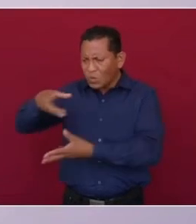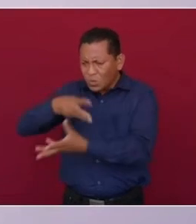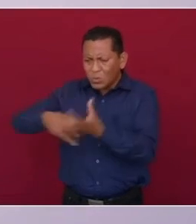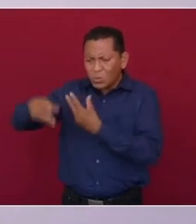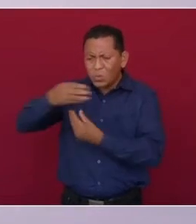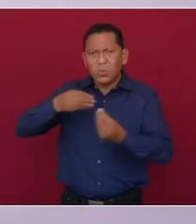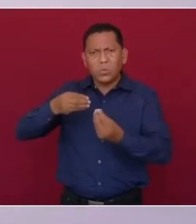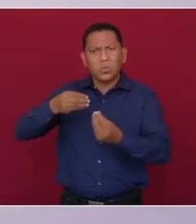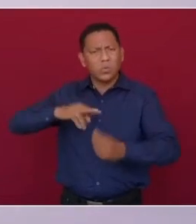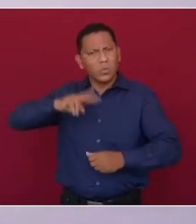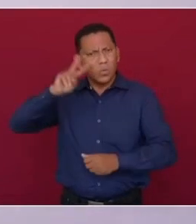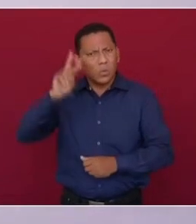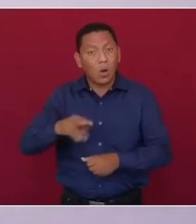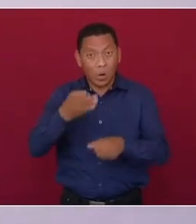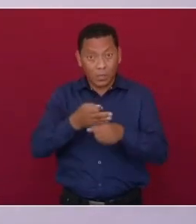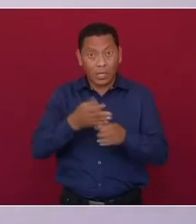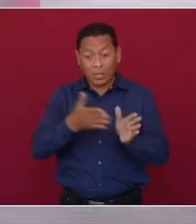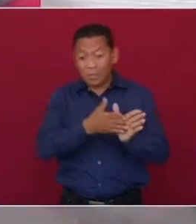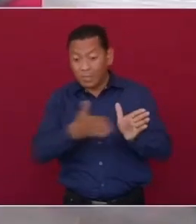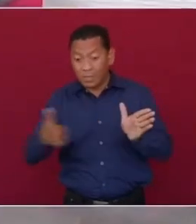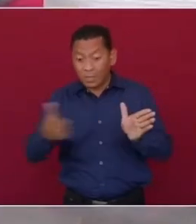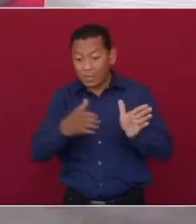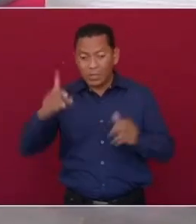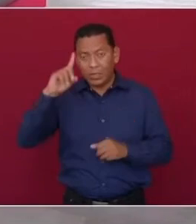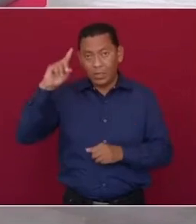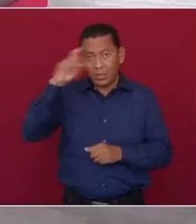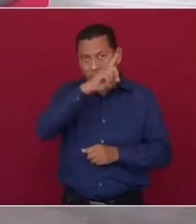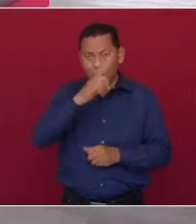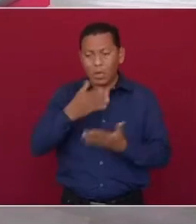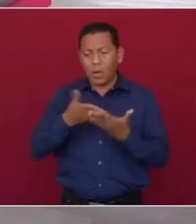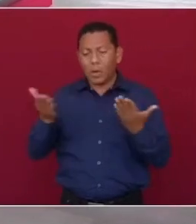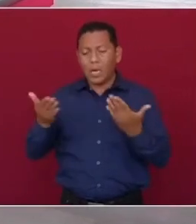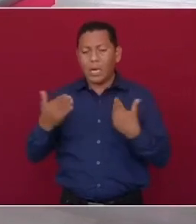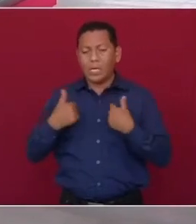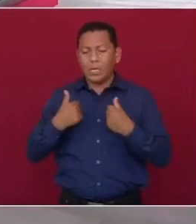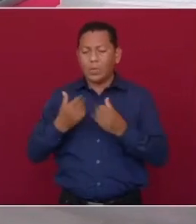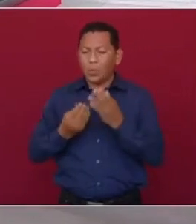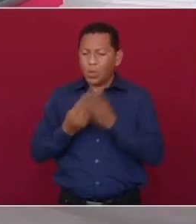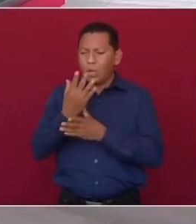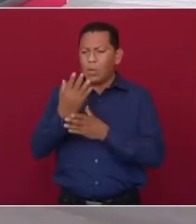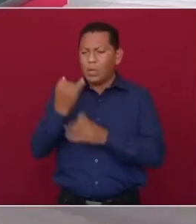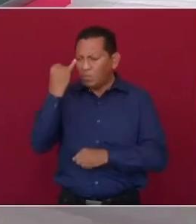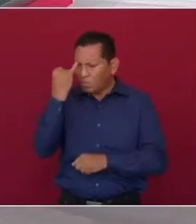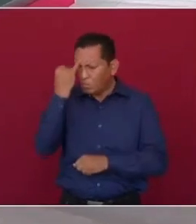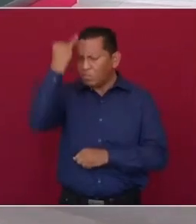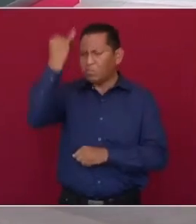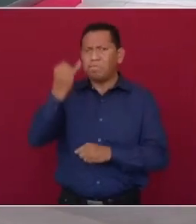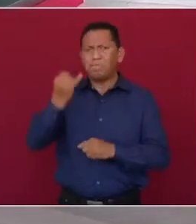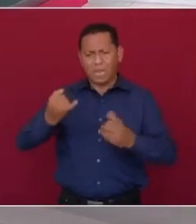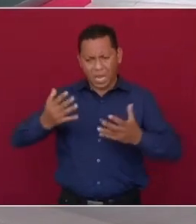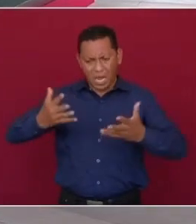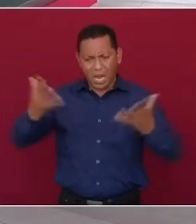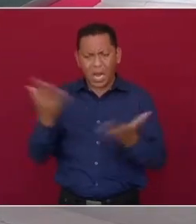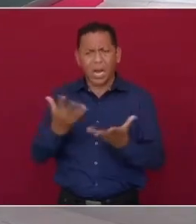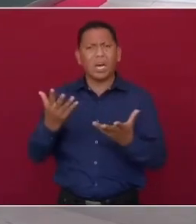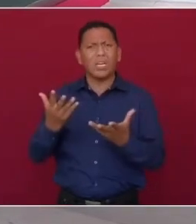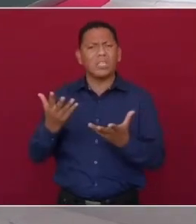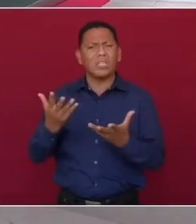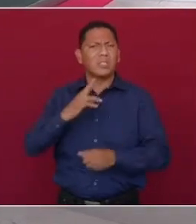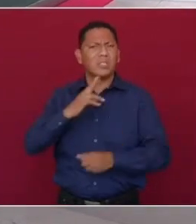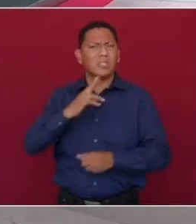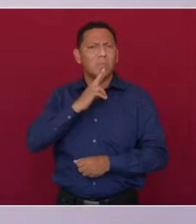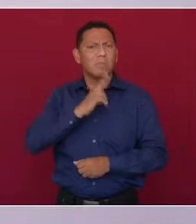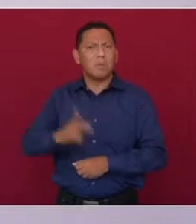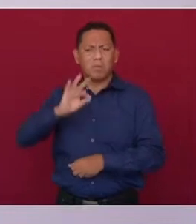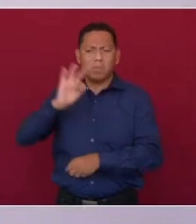dejando estas calamidades es que resulta estratégico e indispensable buscar la